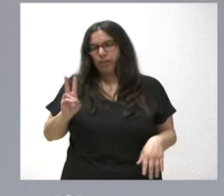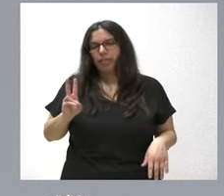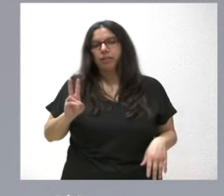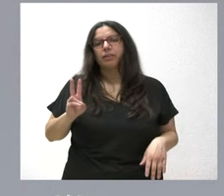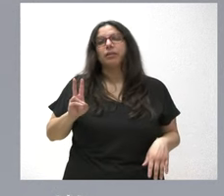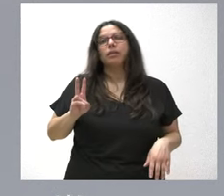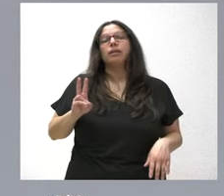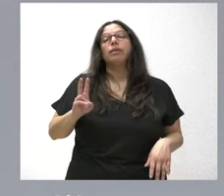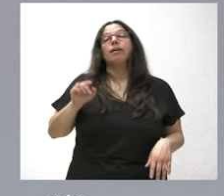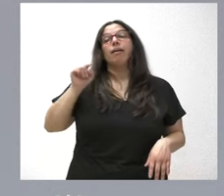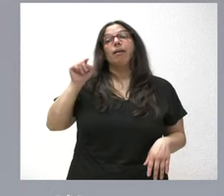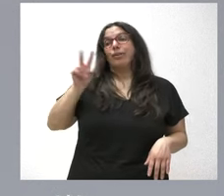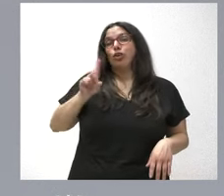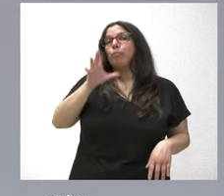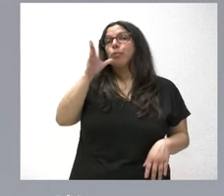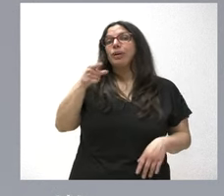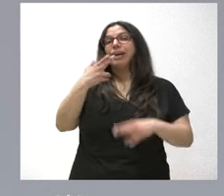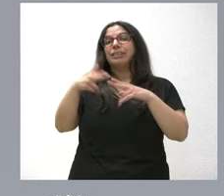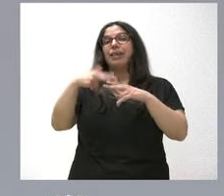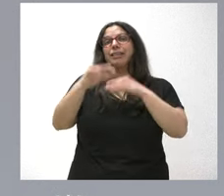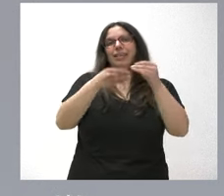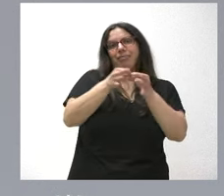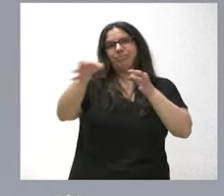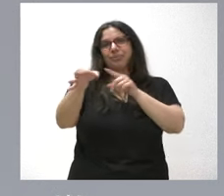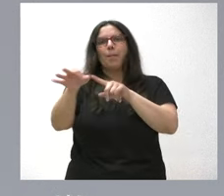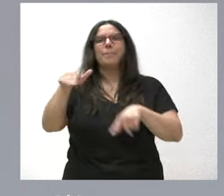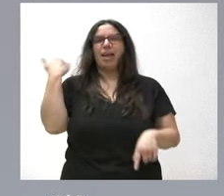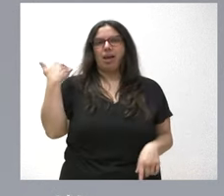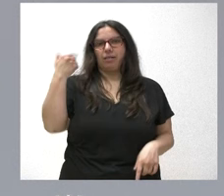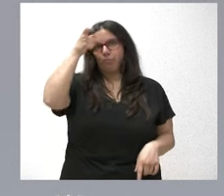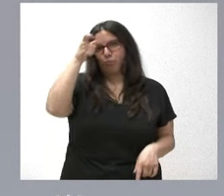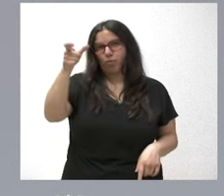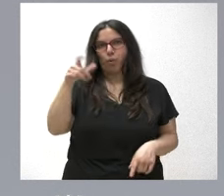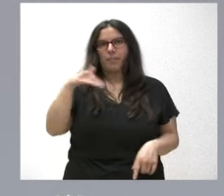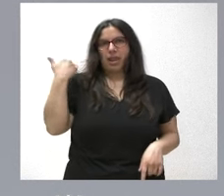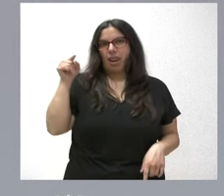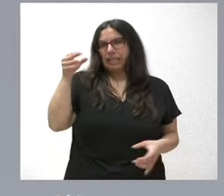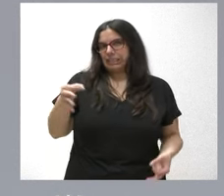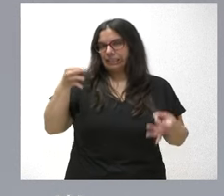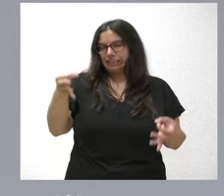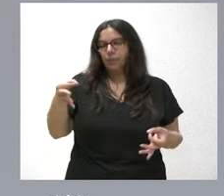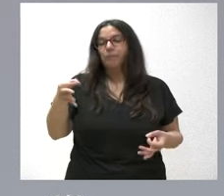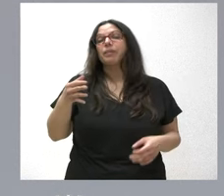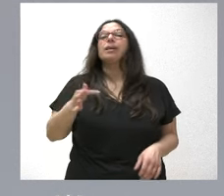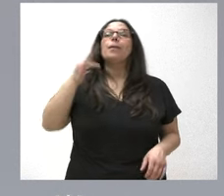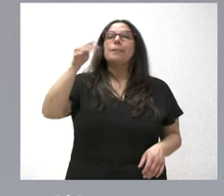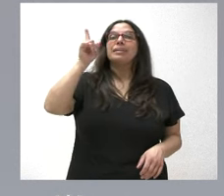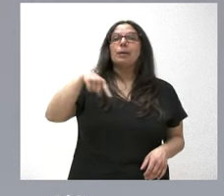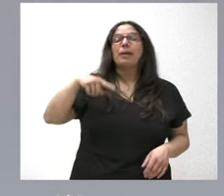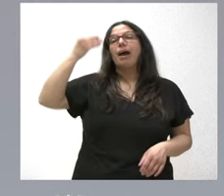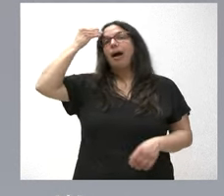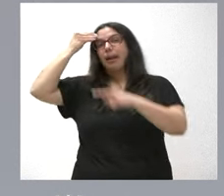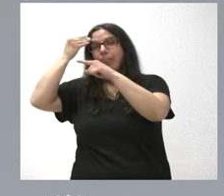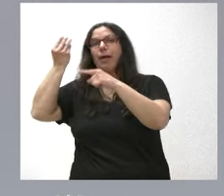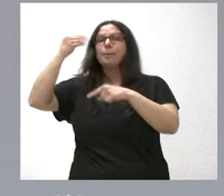donde estas actividades se realizarán en Villalar de los Comuneros, y además en Aranda, en Miranda